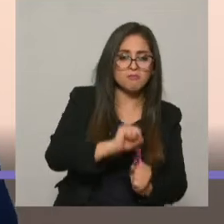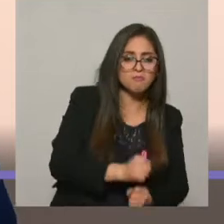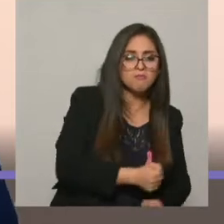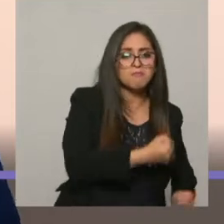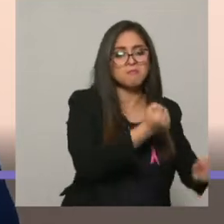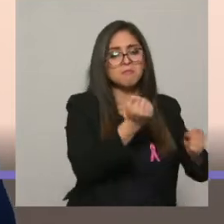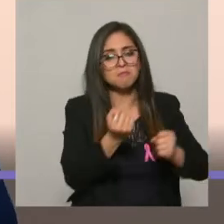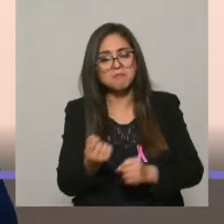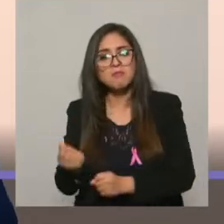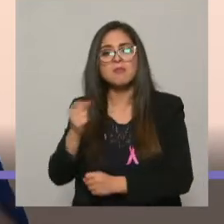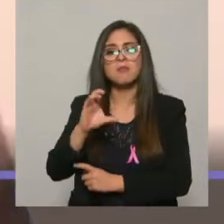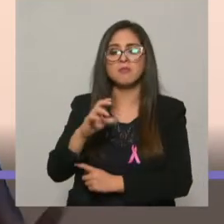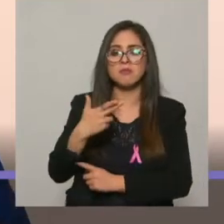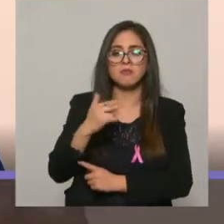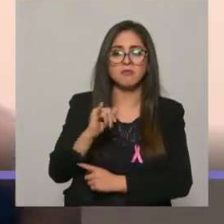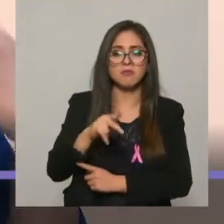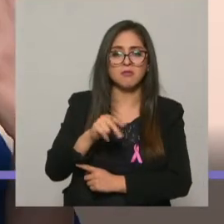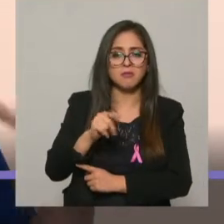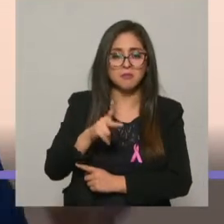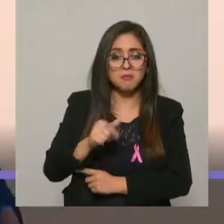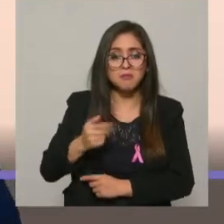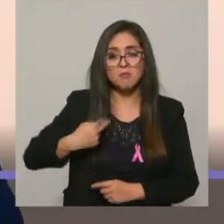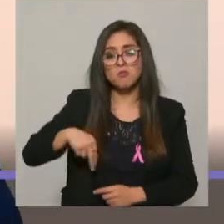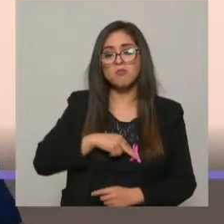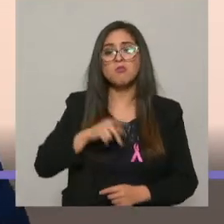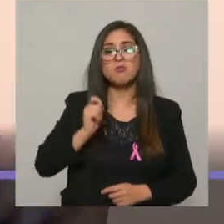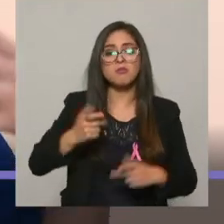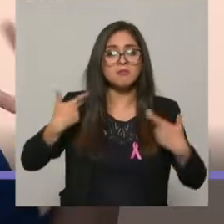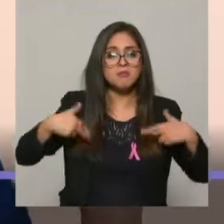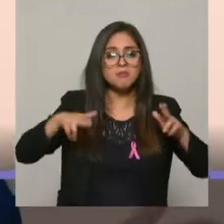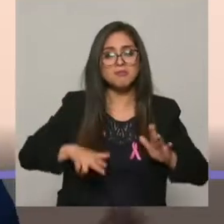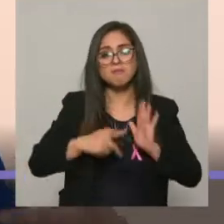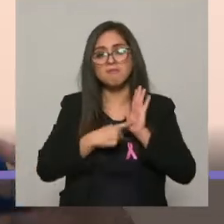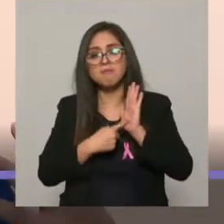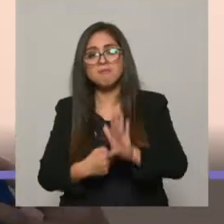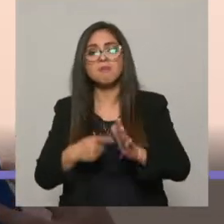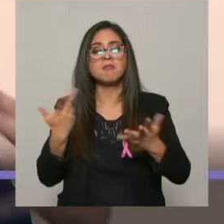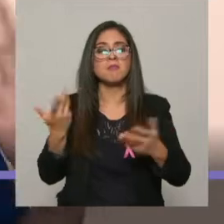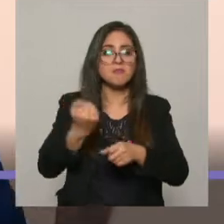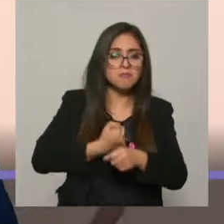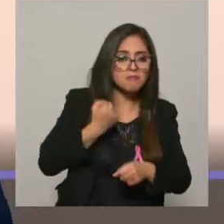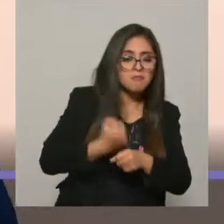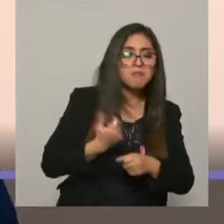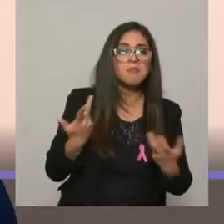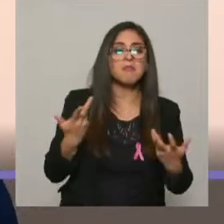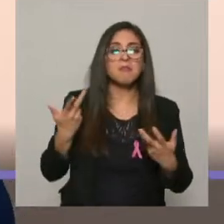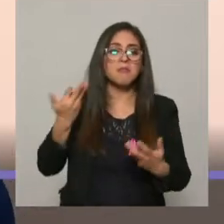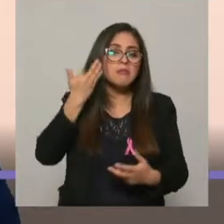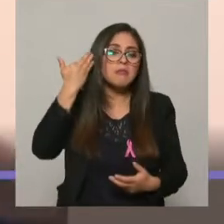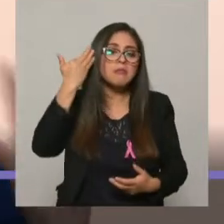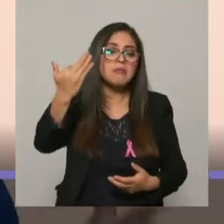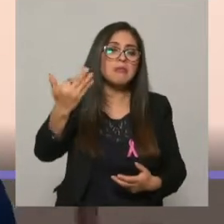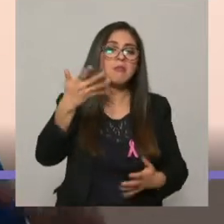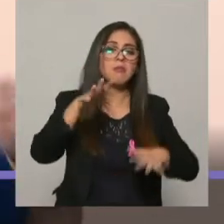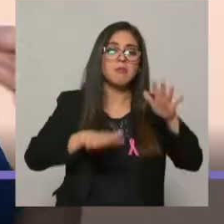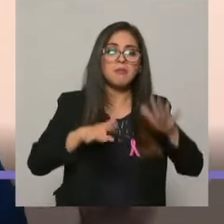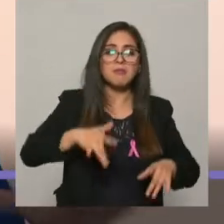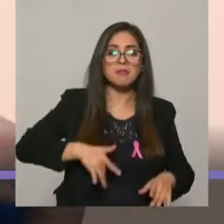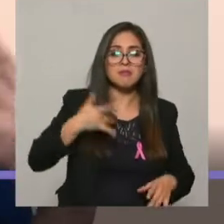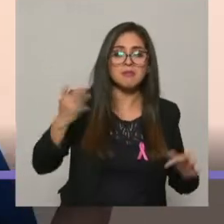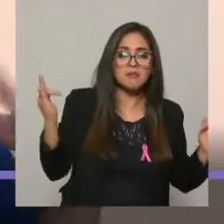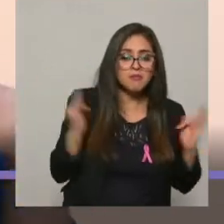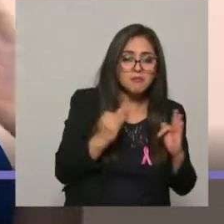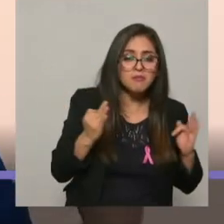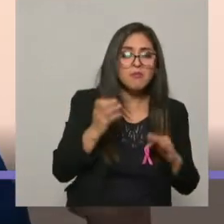misma Chinampa donde estamos representando, ensayando, con el clima, porque hace frío, hay moscos,